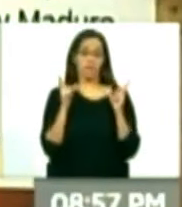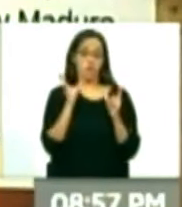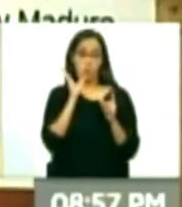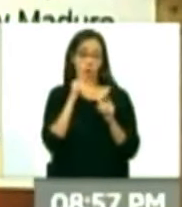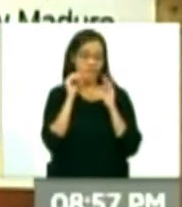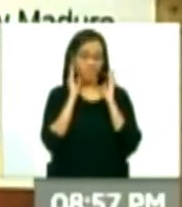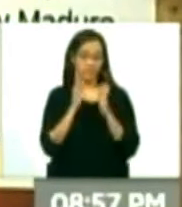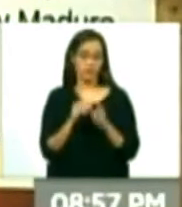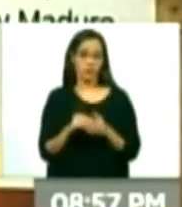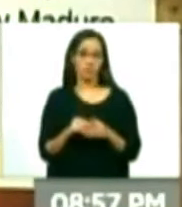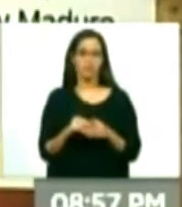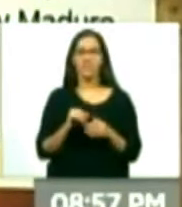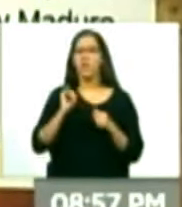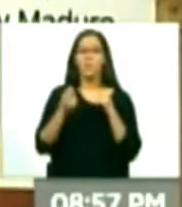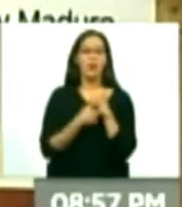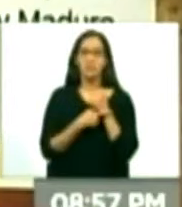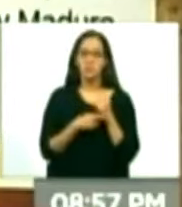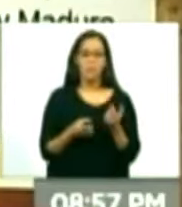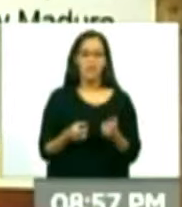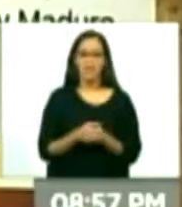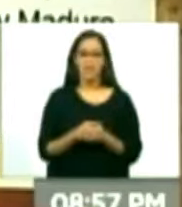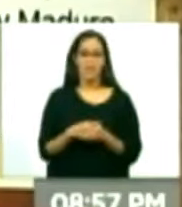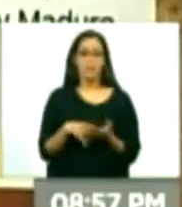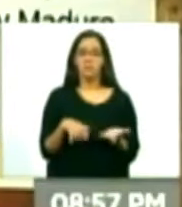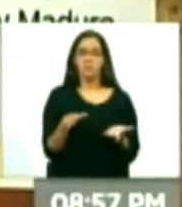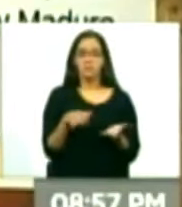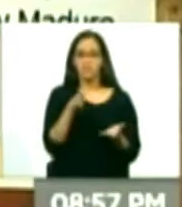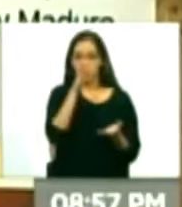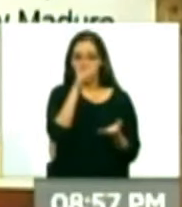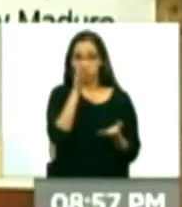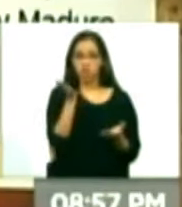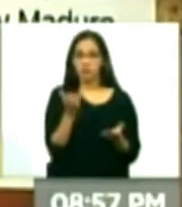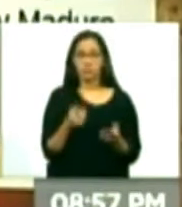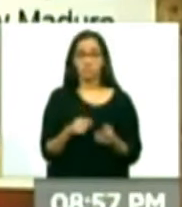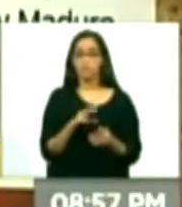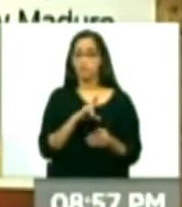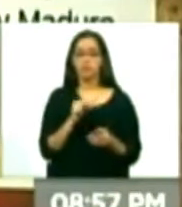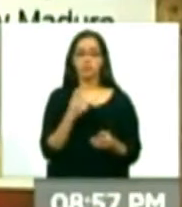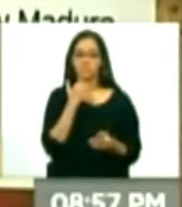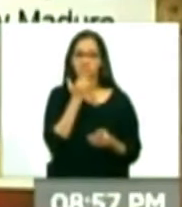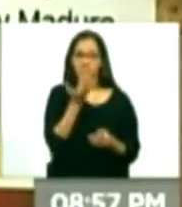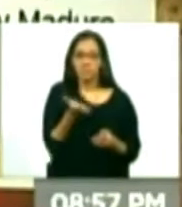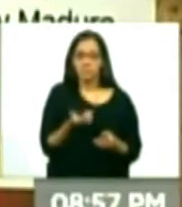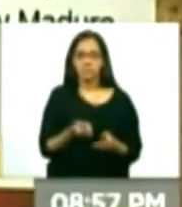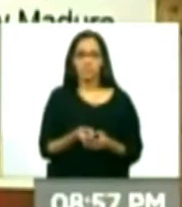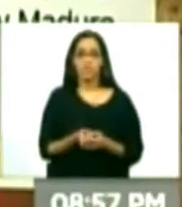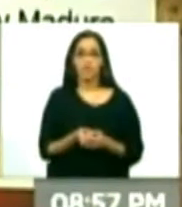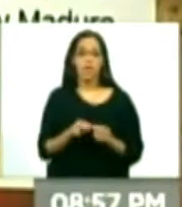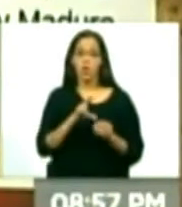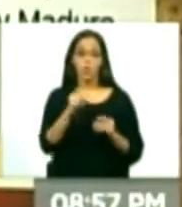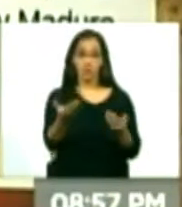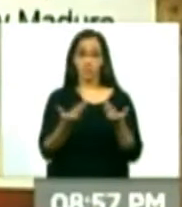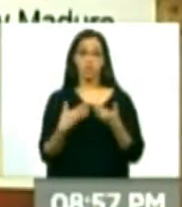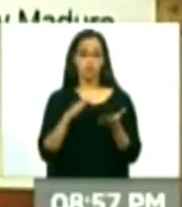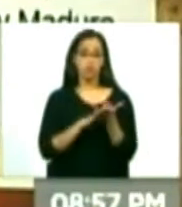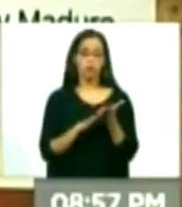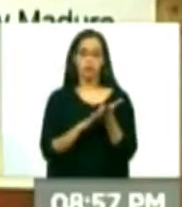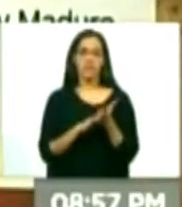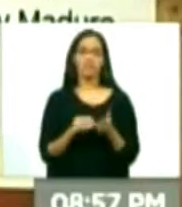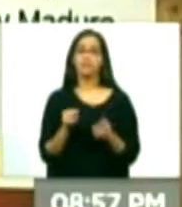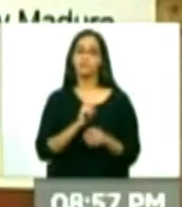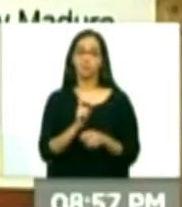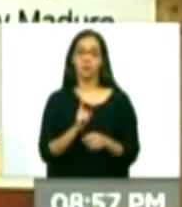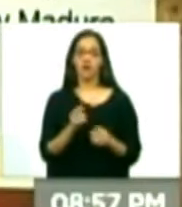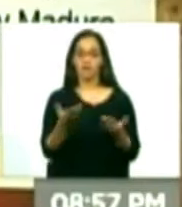de Guaidó es un bochinche, desorden, que no es ni será útil. No ha traído una posibilidad de solución, sino más problemas.